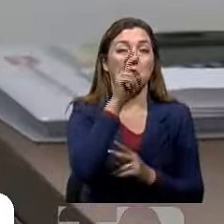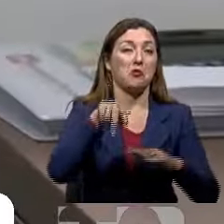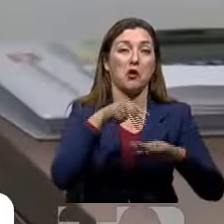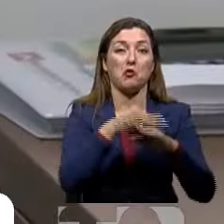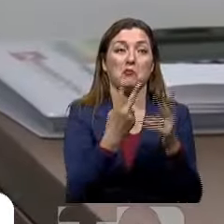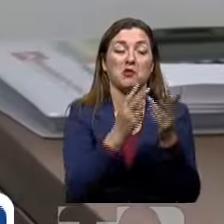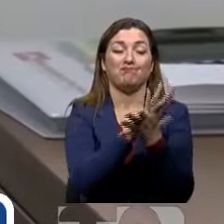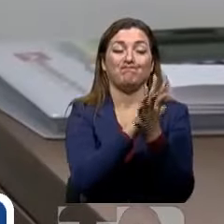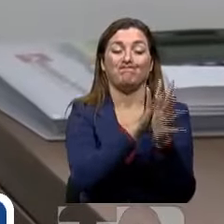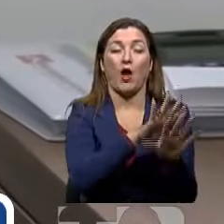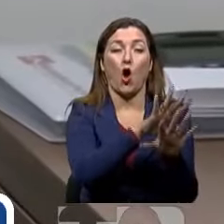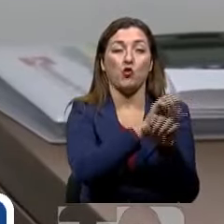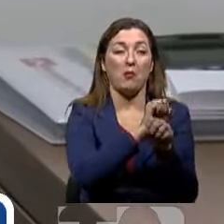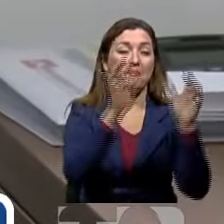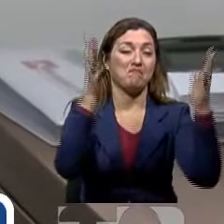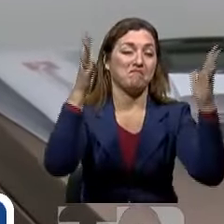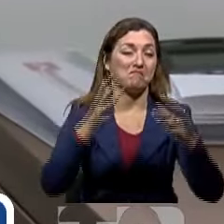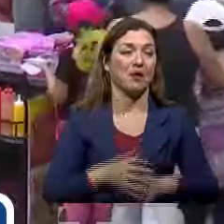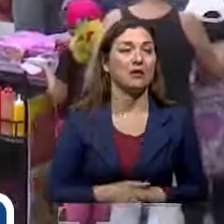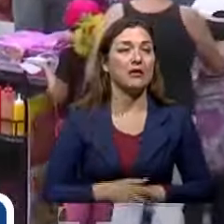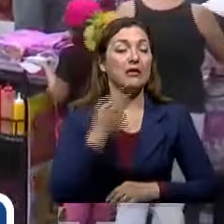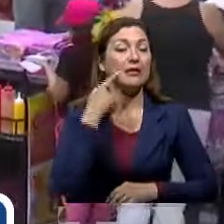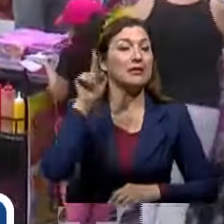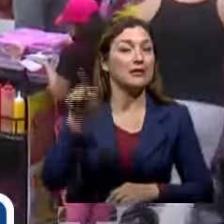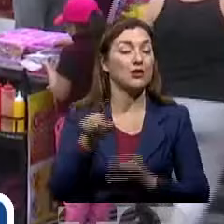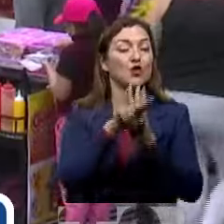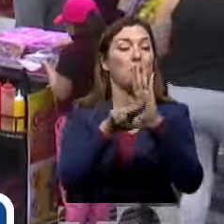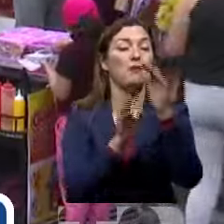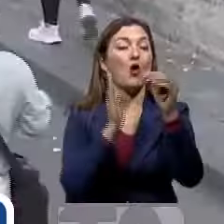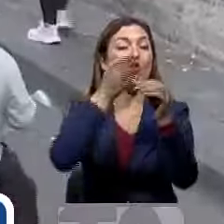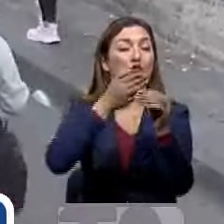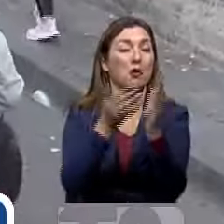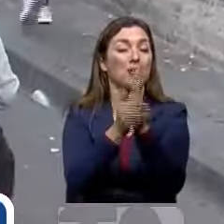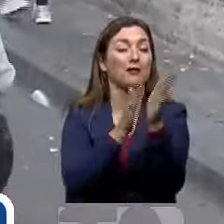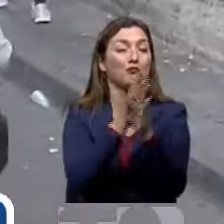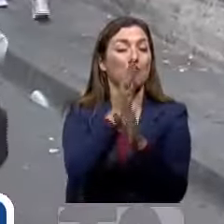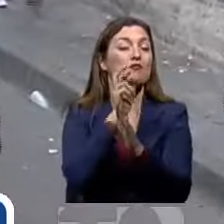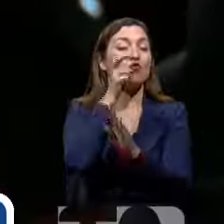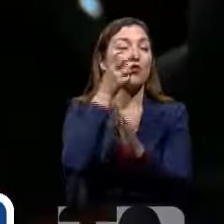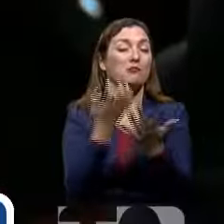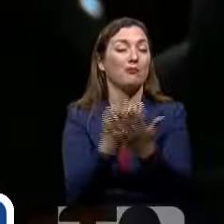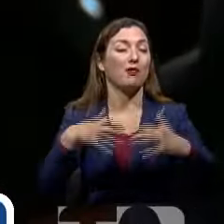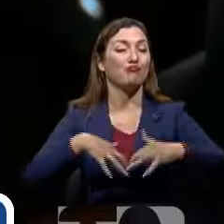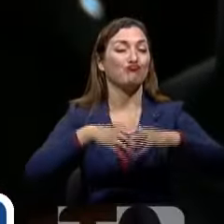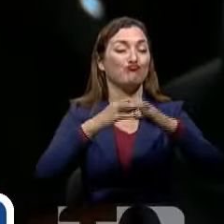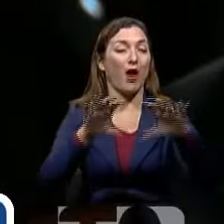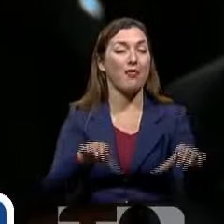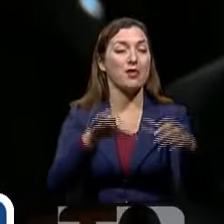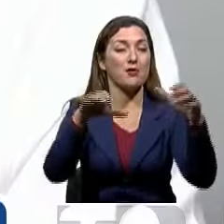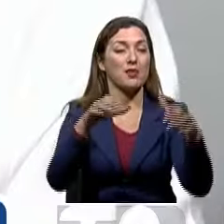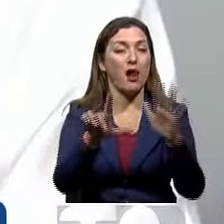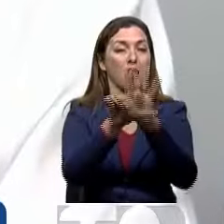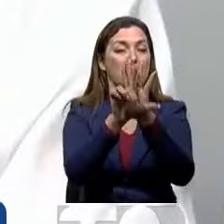nacional. Por otra parte, según expertos, esta normativa tiene como objetivo incentivar el turismo y regular las actividades del sector. Es una medida